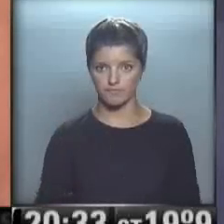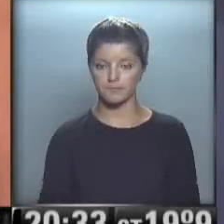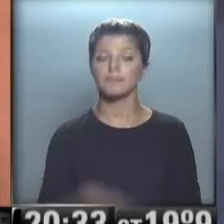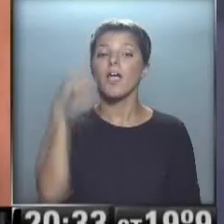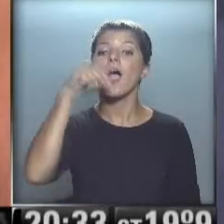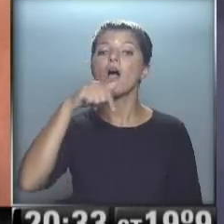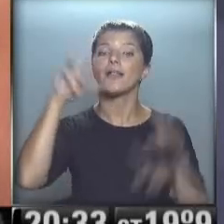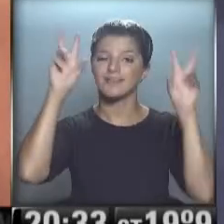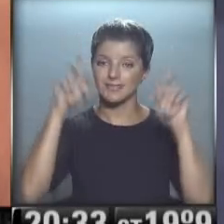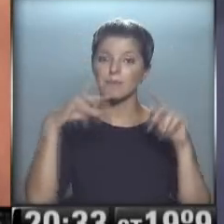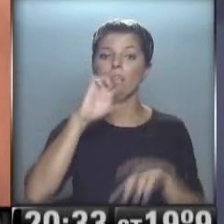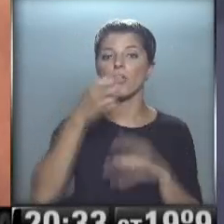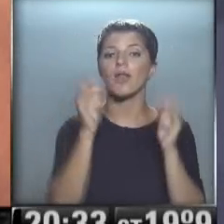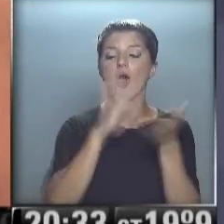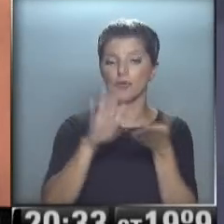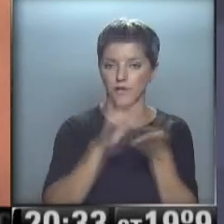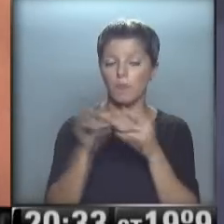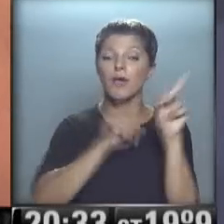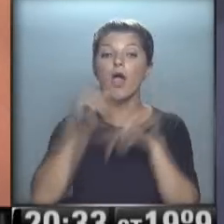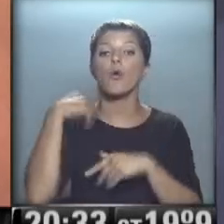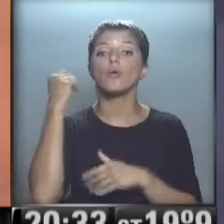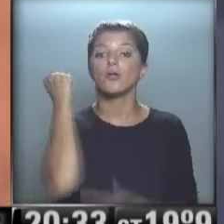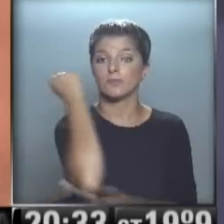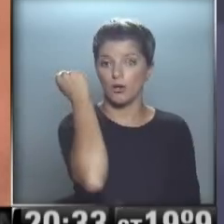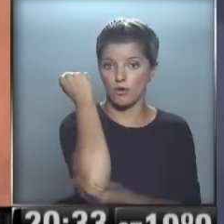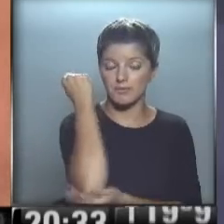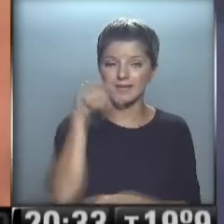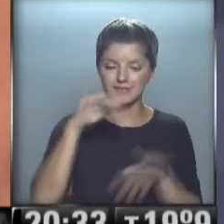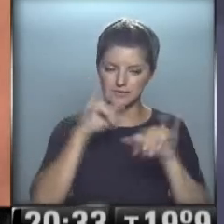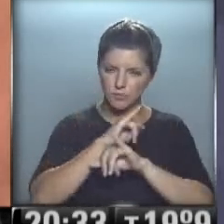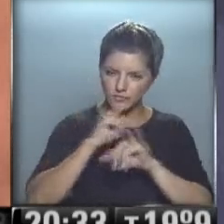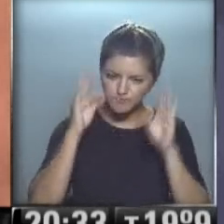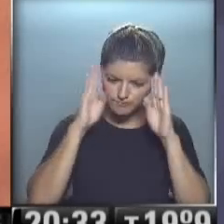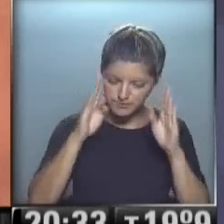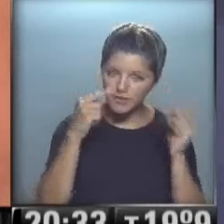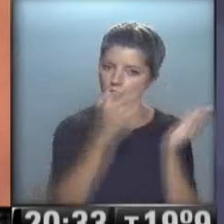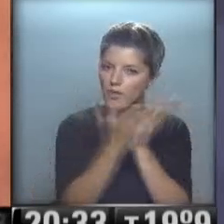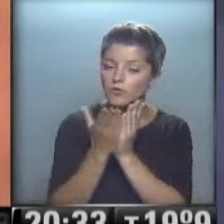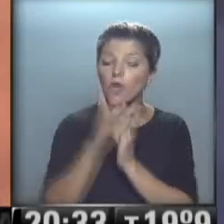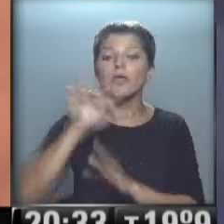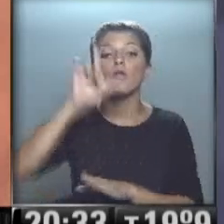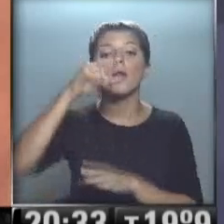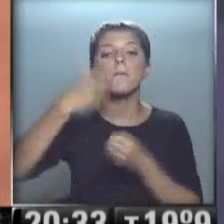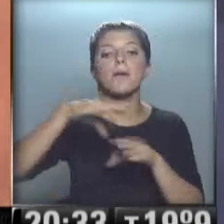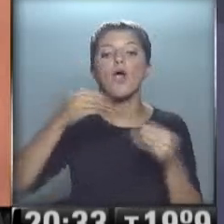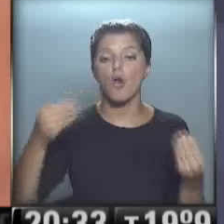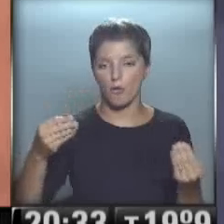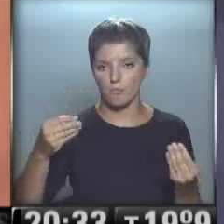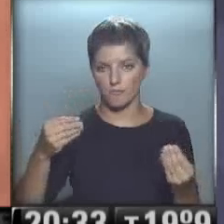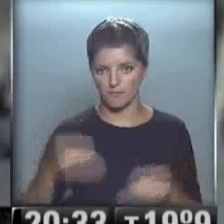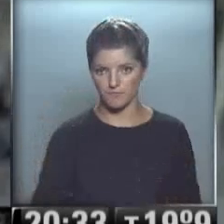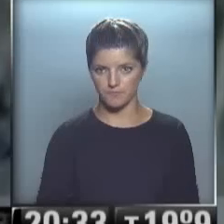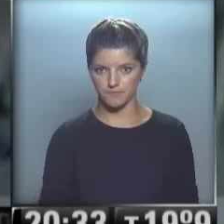Volvemos al tema del dólar porque varios economistas analizaron el impacto que tendrá a partir del lunes las medidas anunciadas en la mañana de